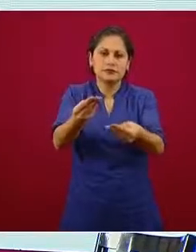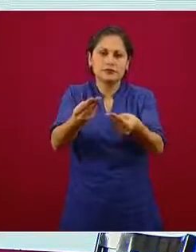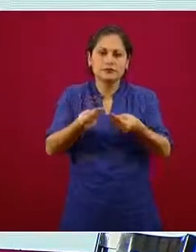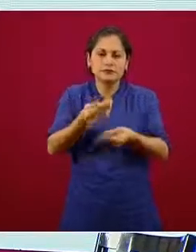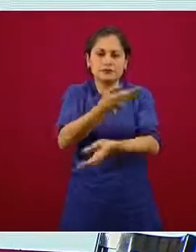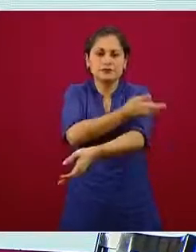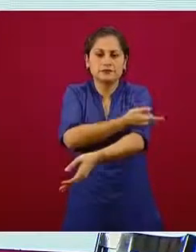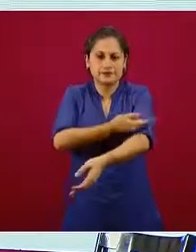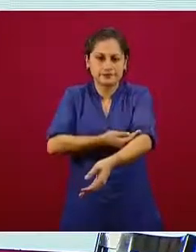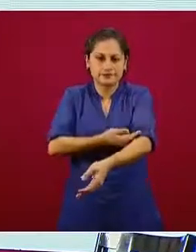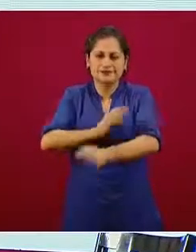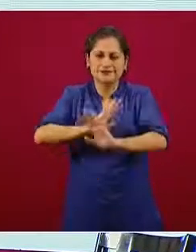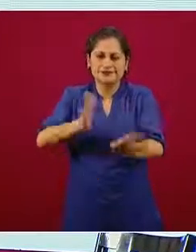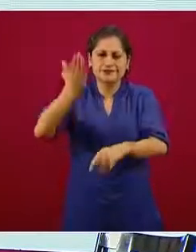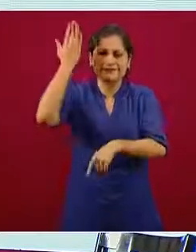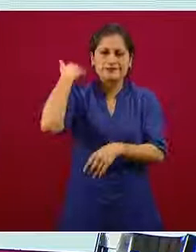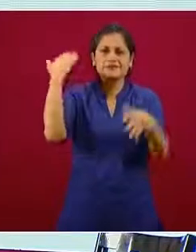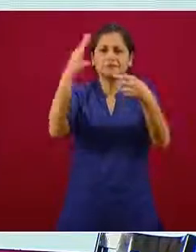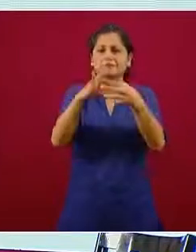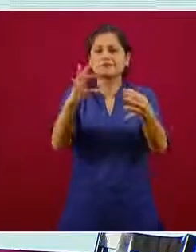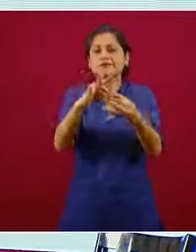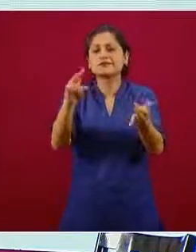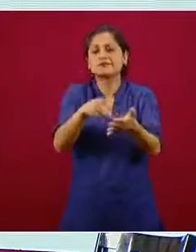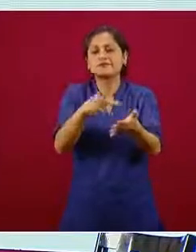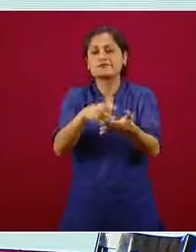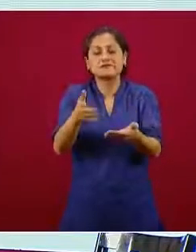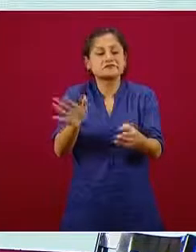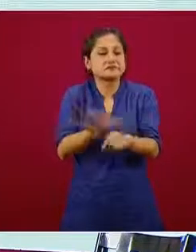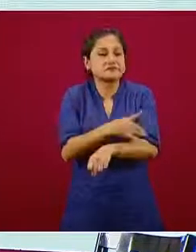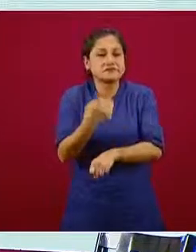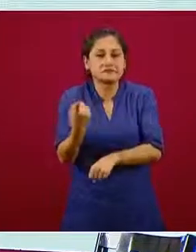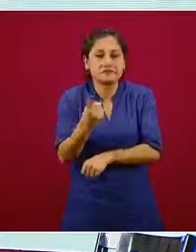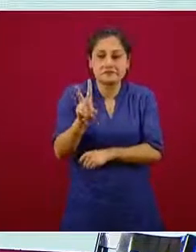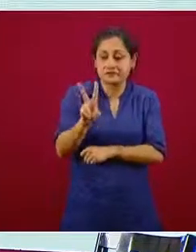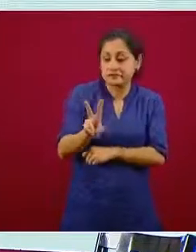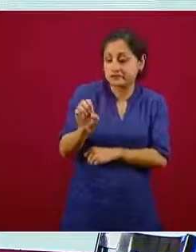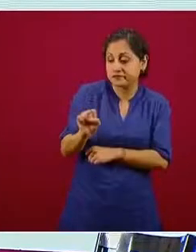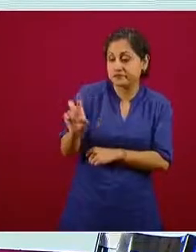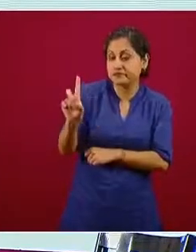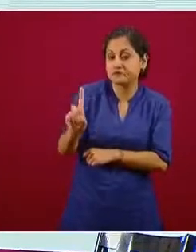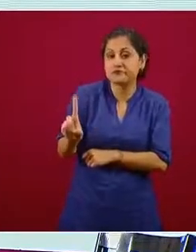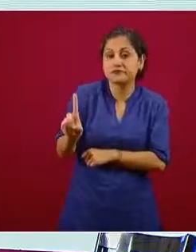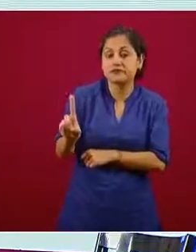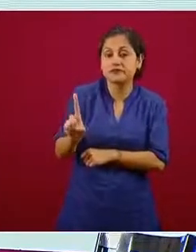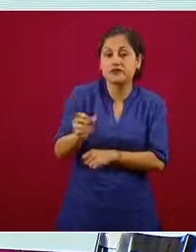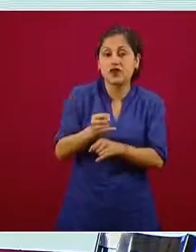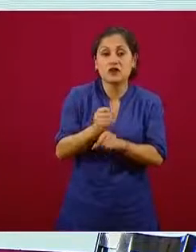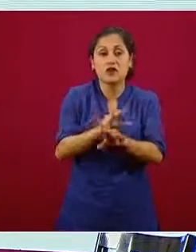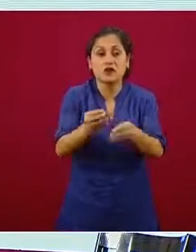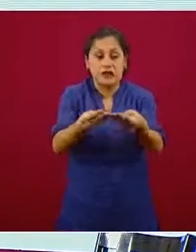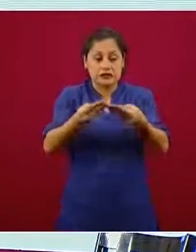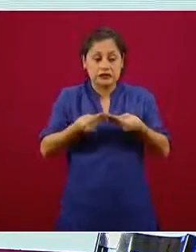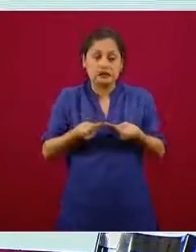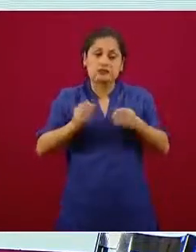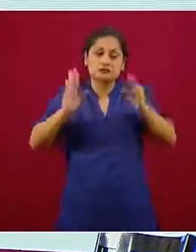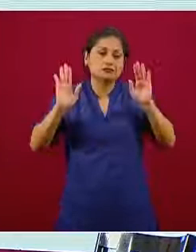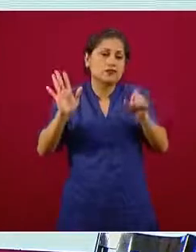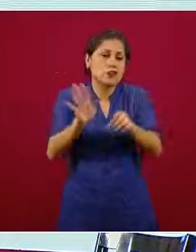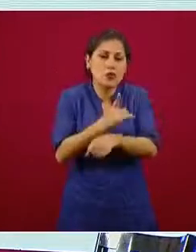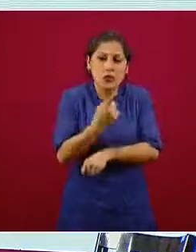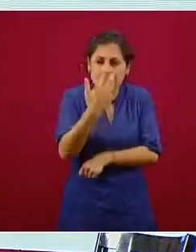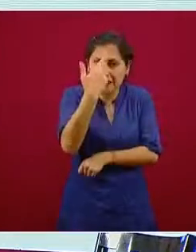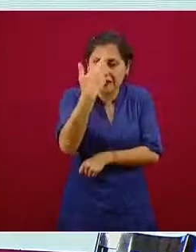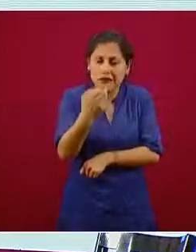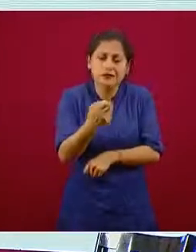notificación. Hemos comentado muchas veces que los fines de semana hay menor eficiencia de la notificación, razones múltiples, incluida